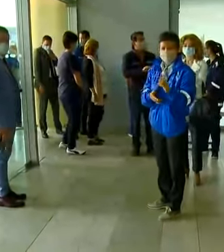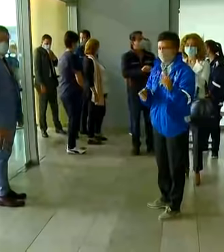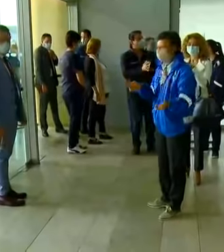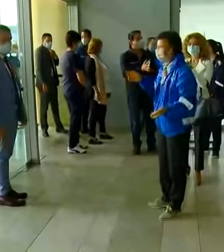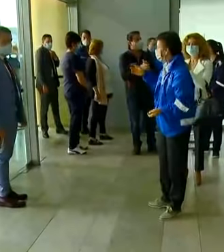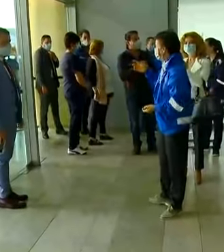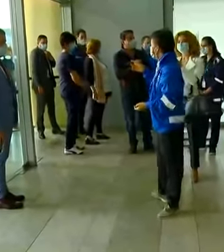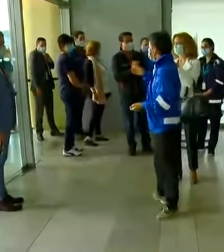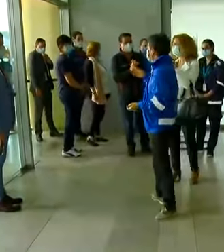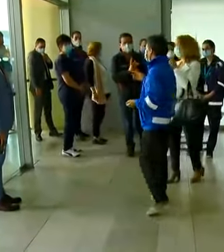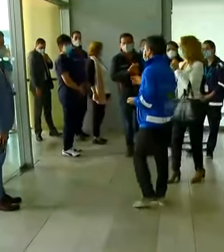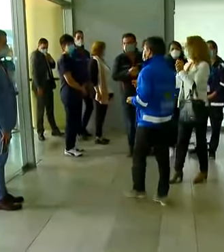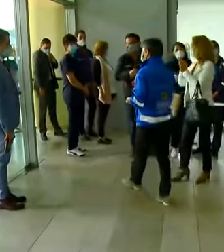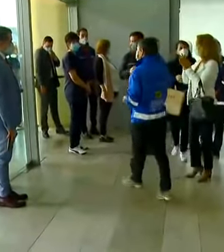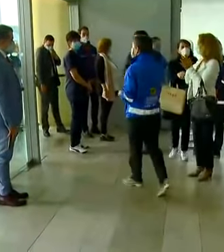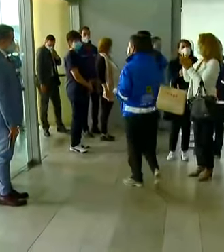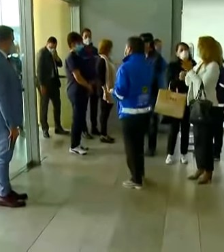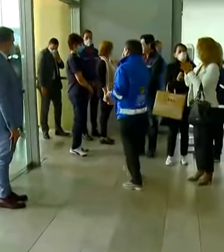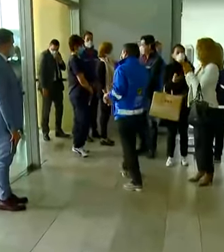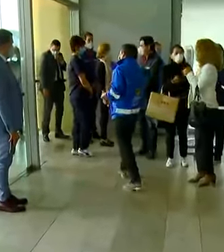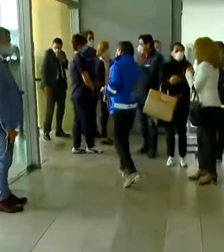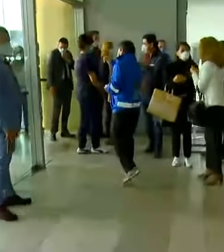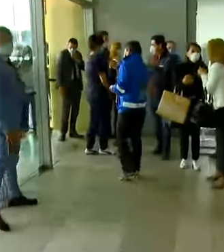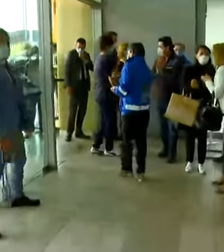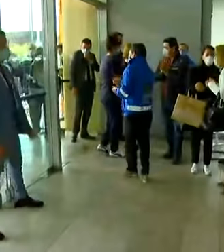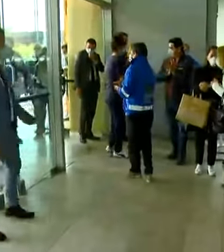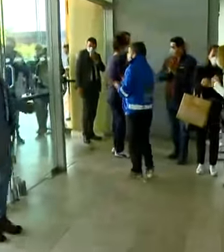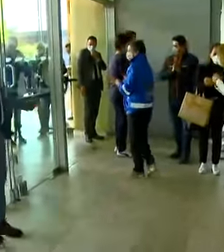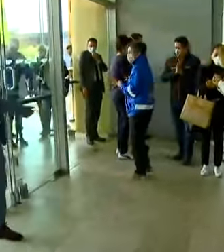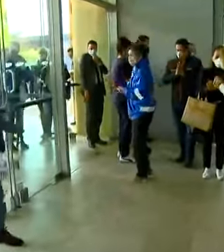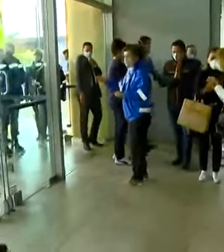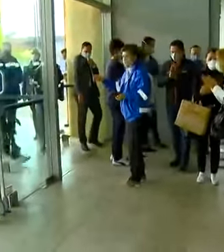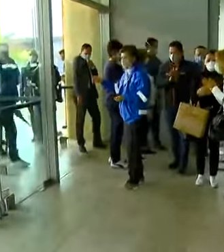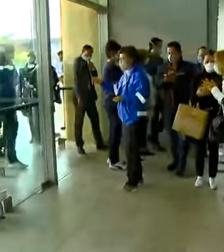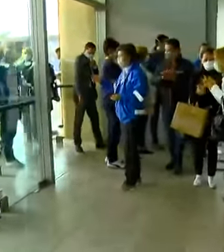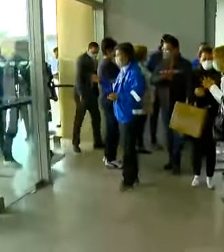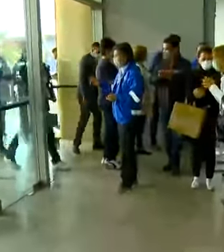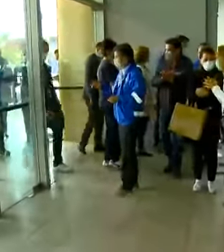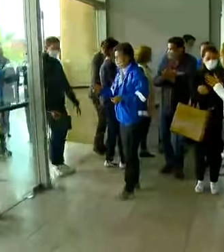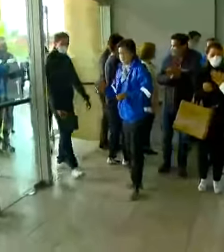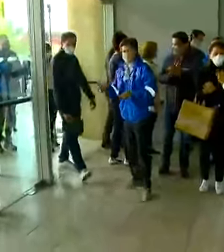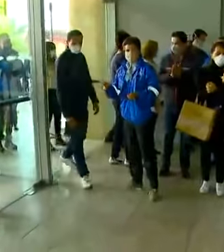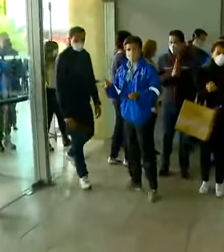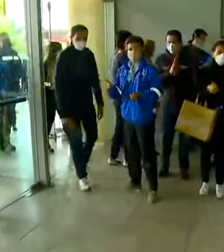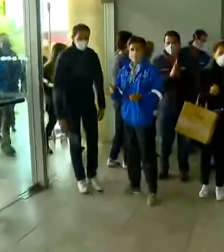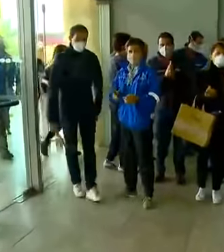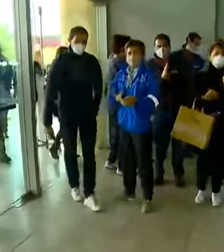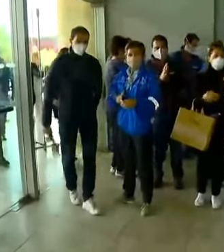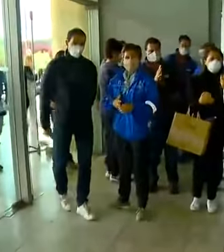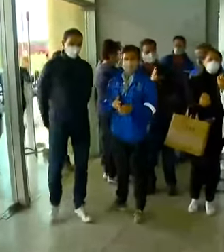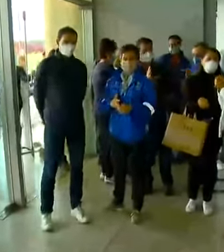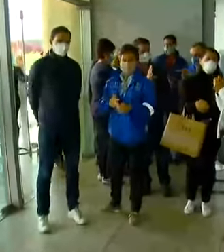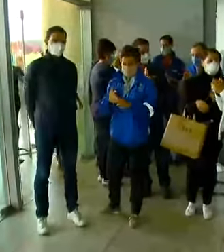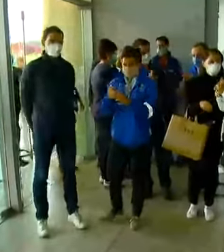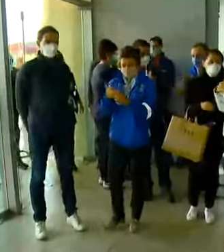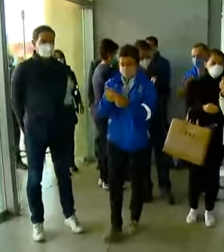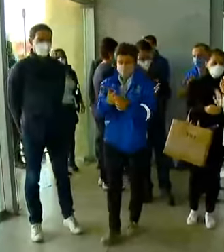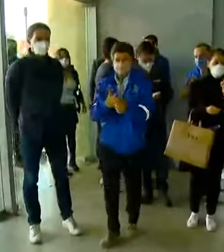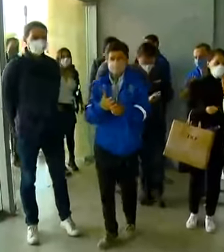Tal vez aquí antes de ingresar es bueno contarles, Lucio, ¿por qué no me acompañas aquí un momentito? Para poder instalar